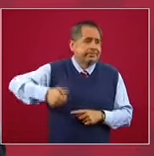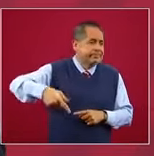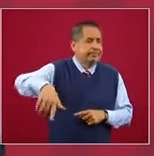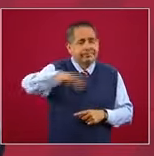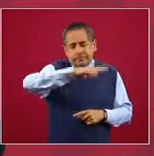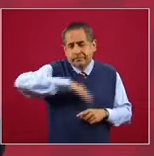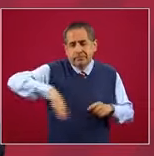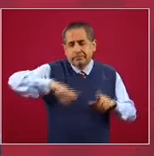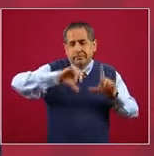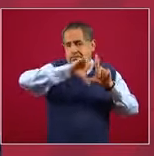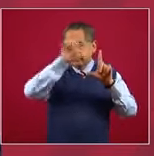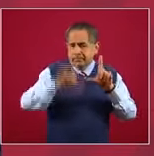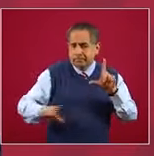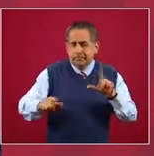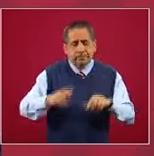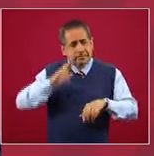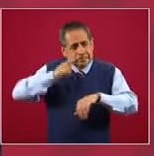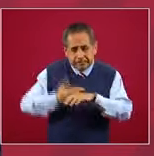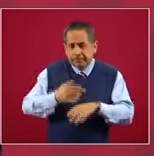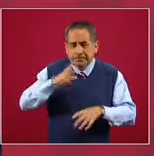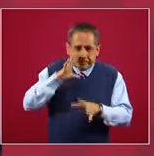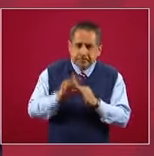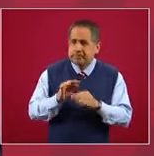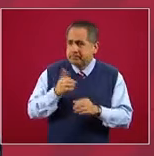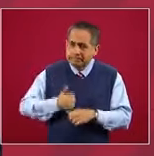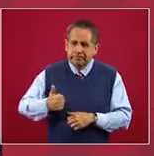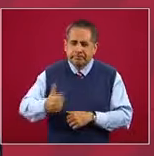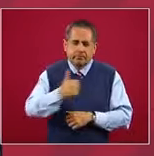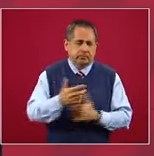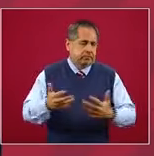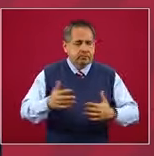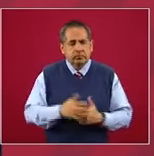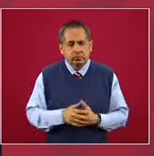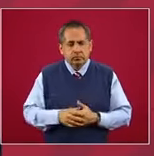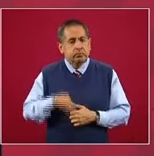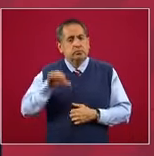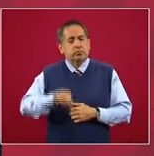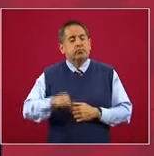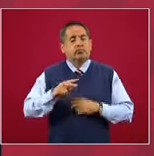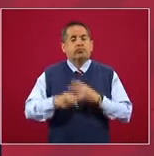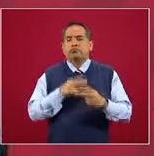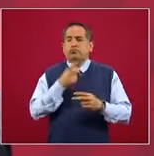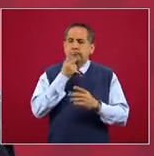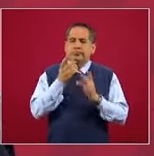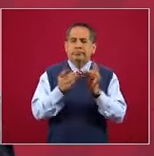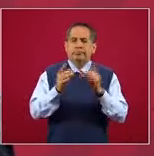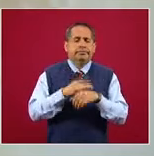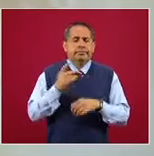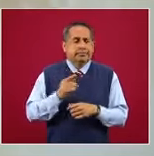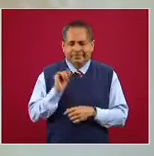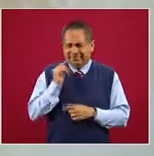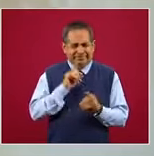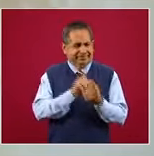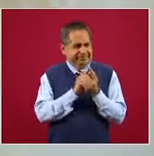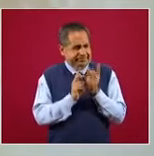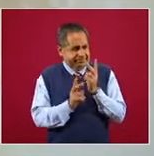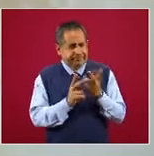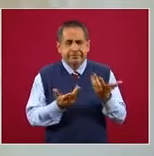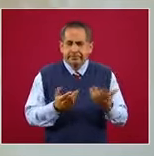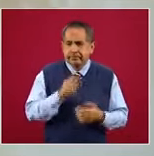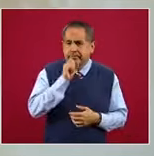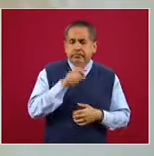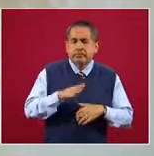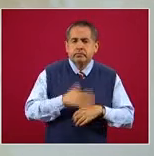viven en el país tienen un papel que jugar. ¿Y por qué lo digo hoy? Porque fue una experiencia reciente, pero